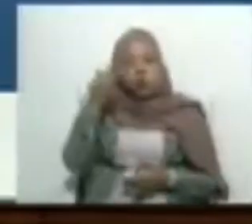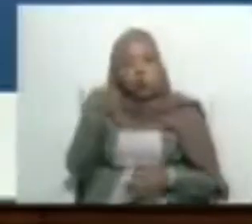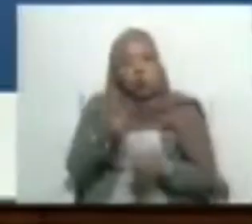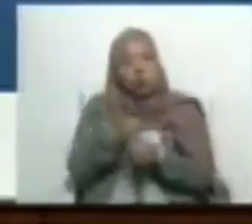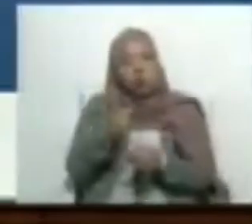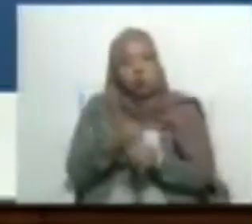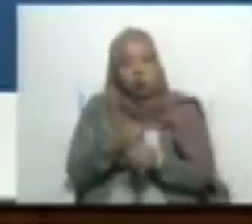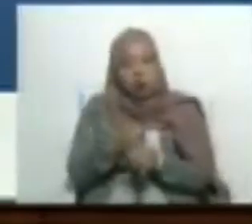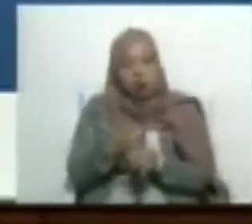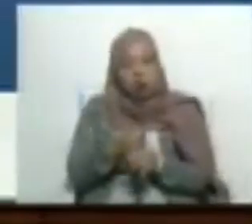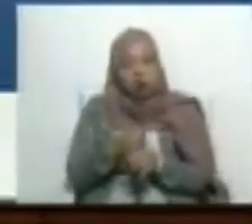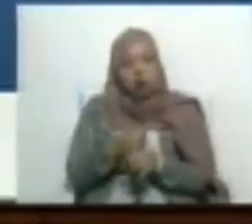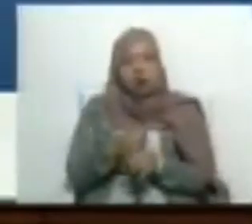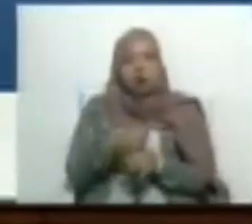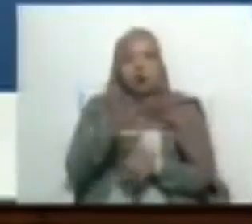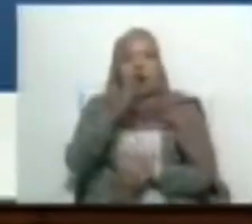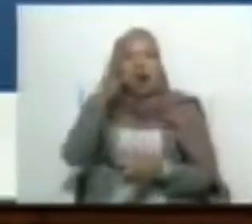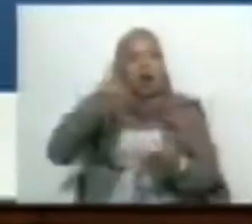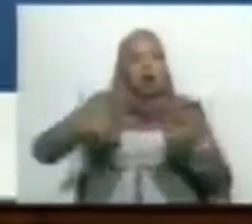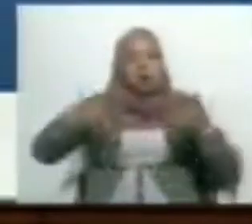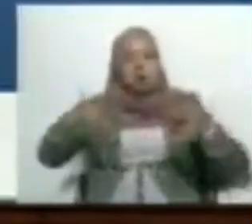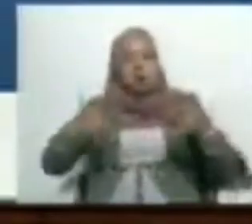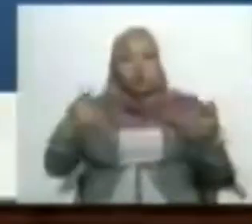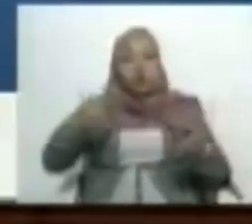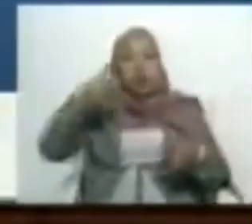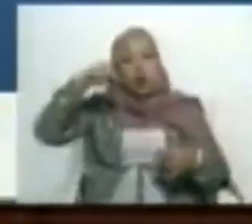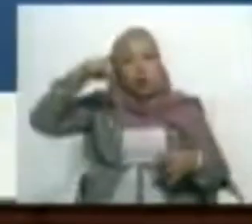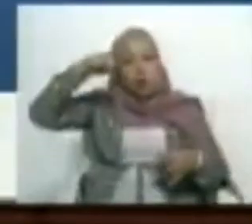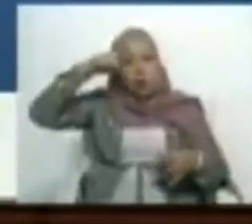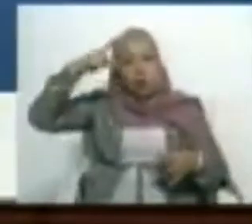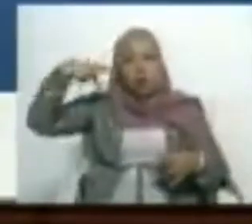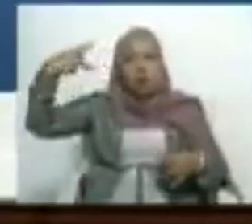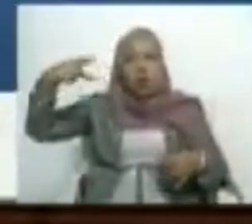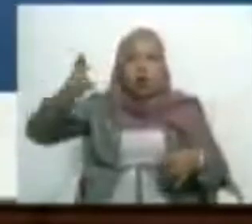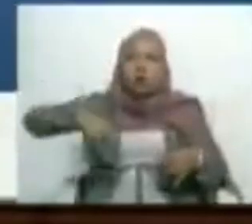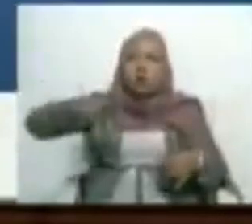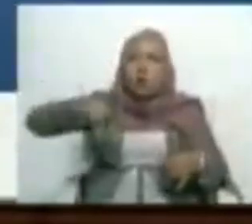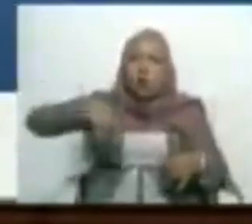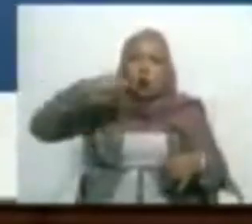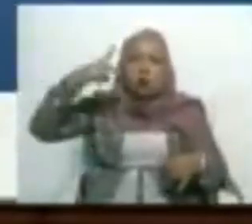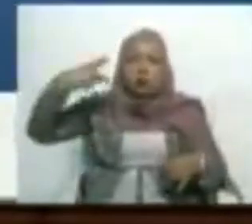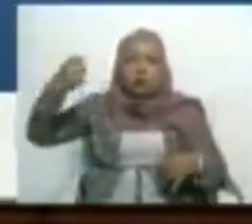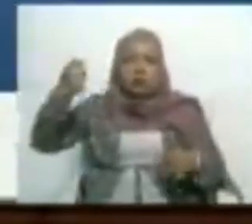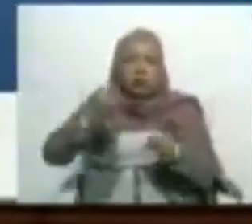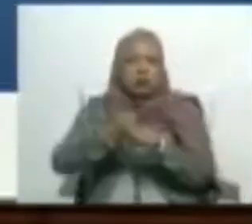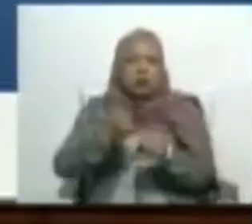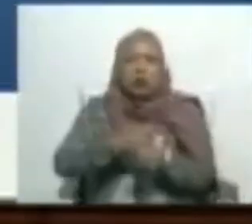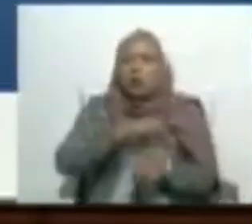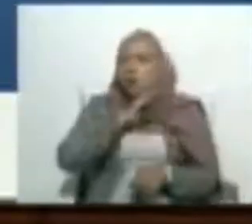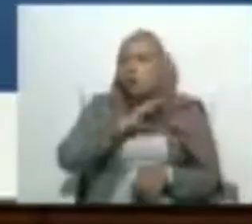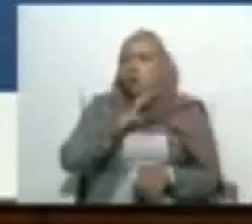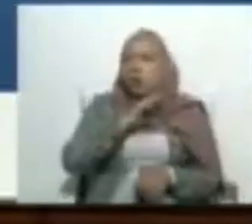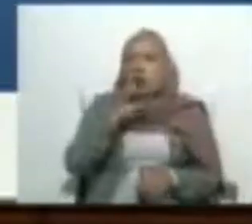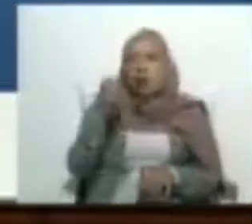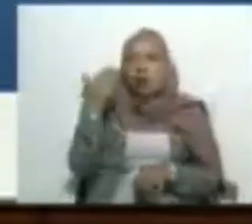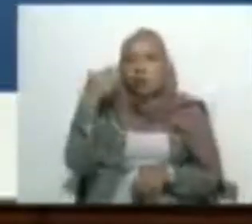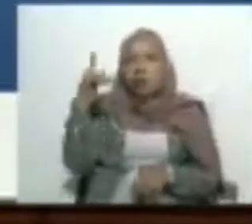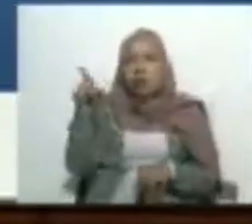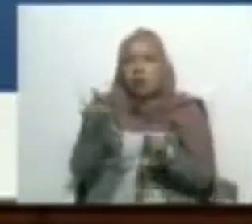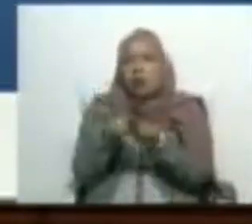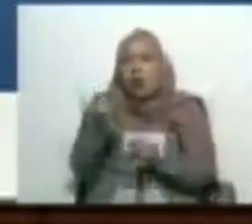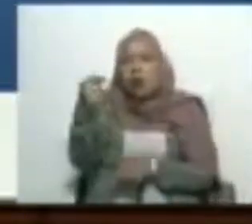porque Cancerbero era un esquizofrénico. No se comprobó nunca jamás que tenía siquiera una